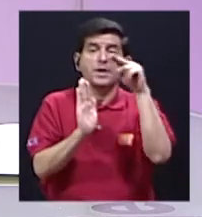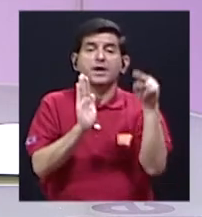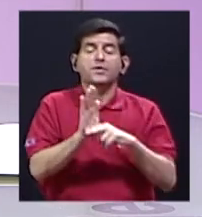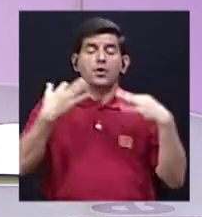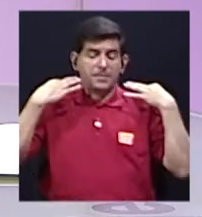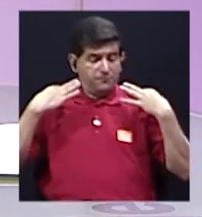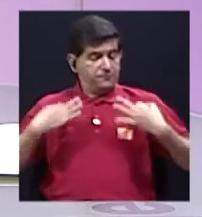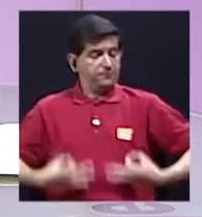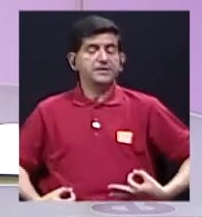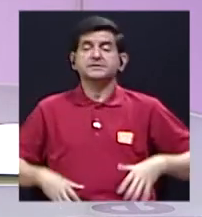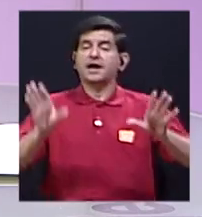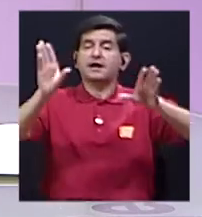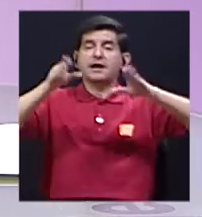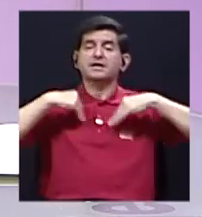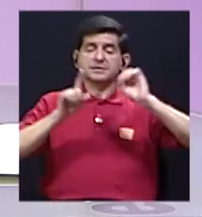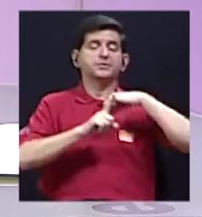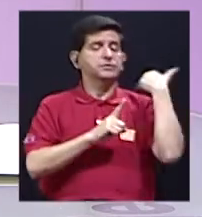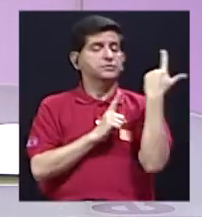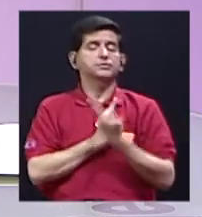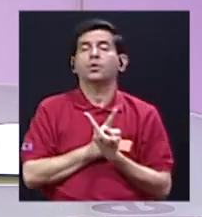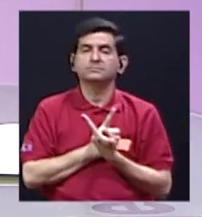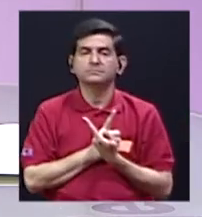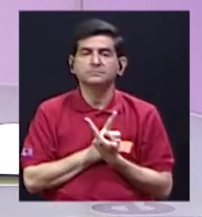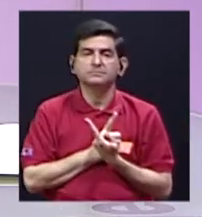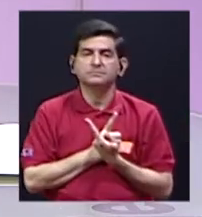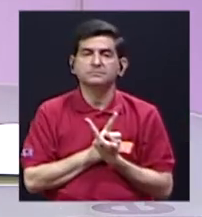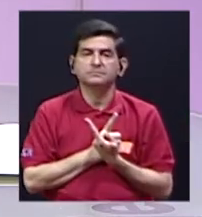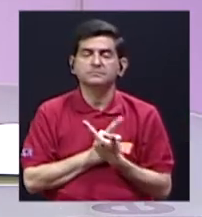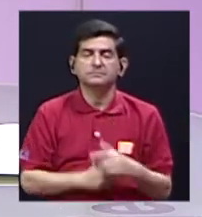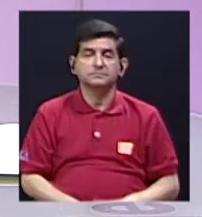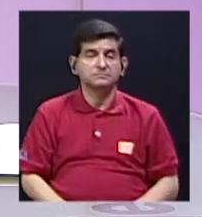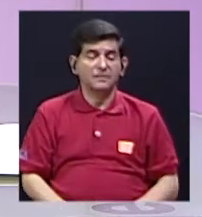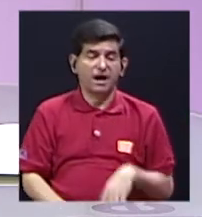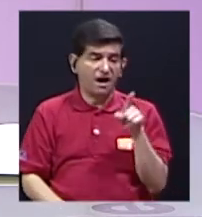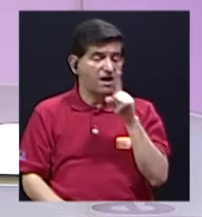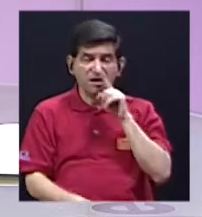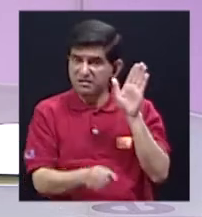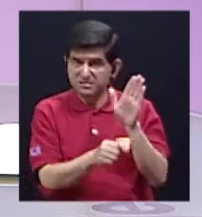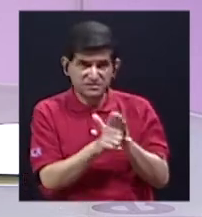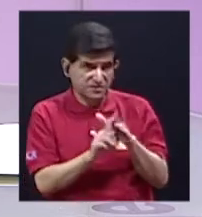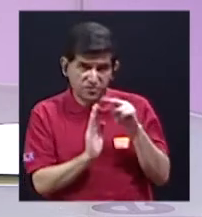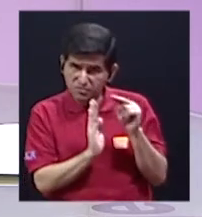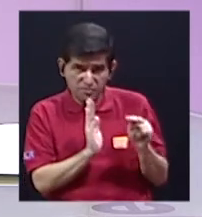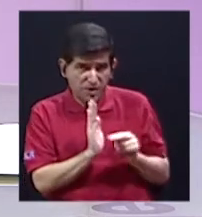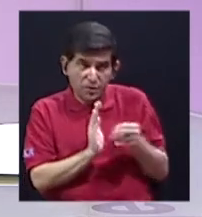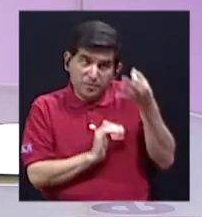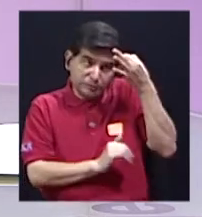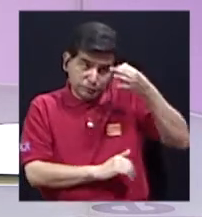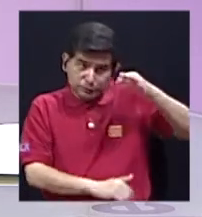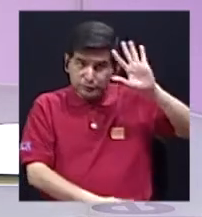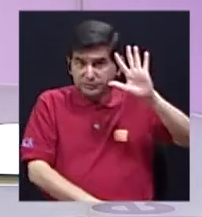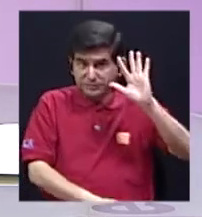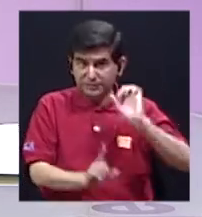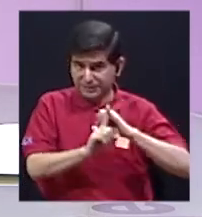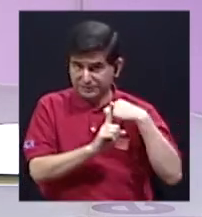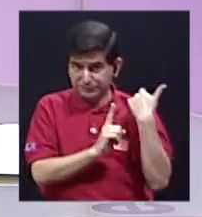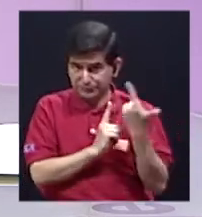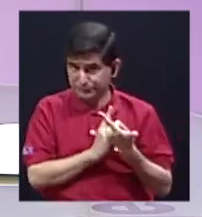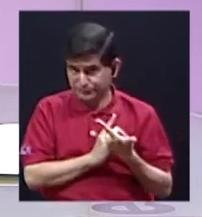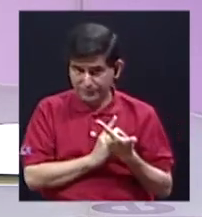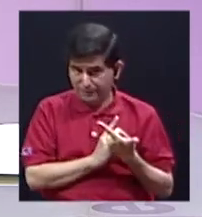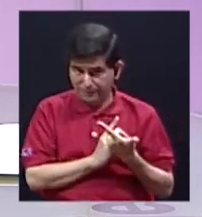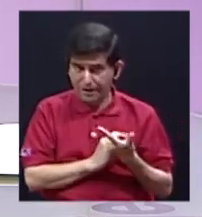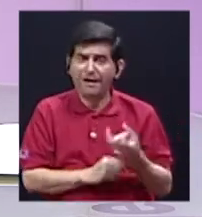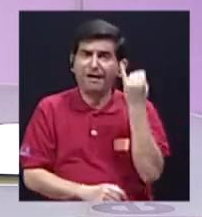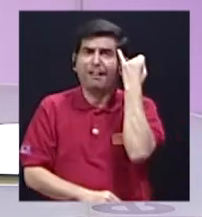físicos para ser aceptada socialmente tienen no cumplen con esos supuestos parámetros sociales y